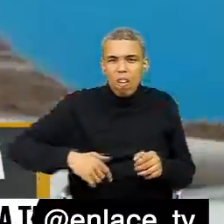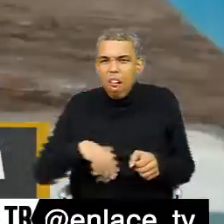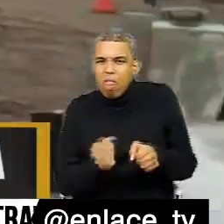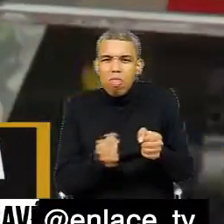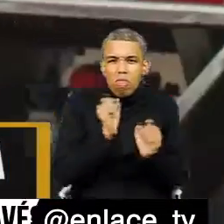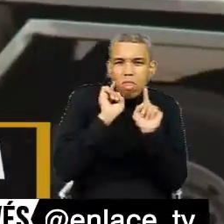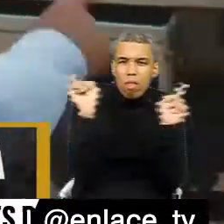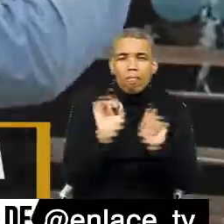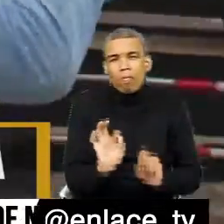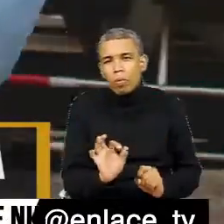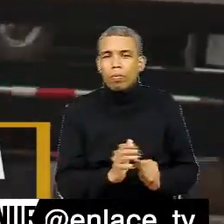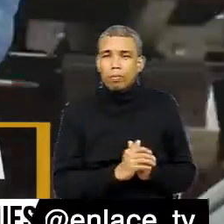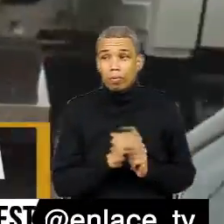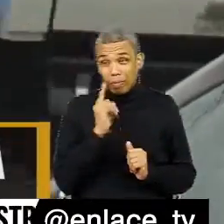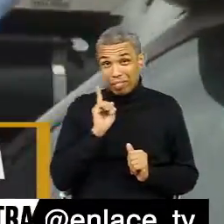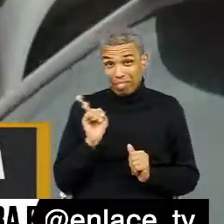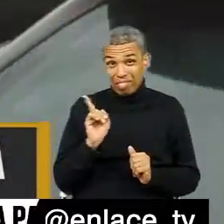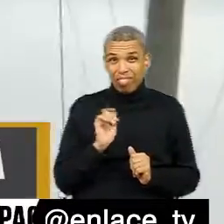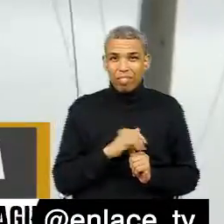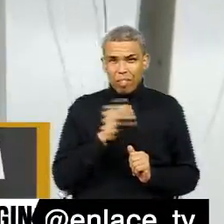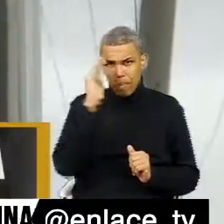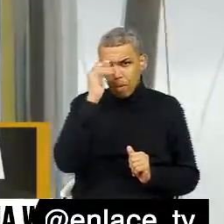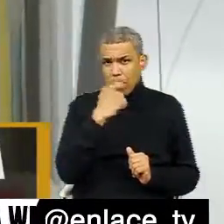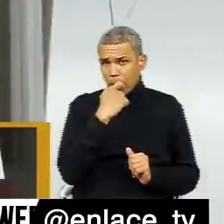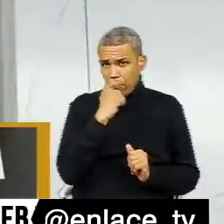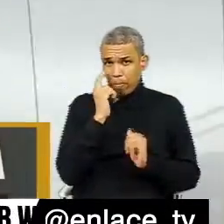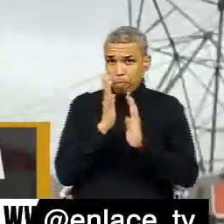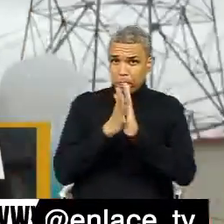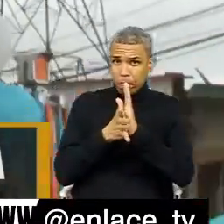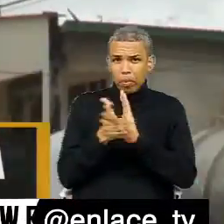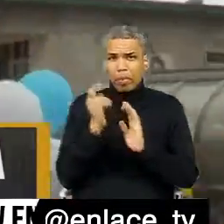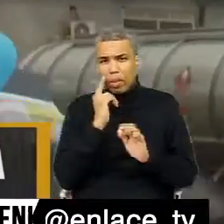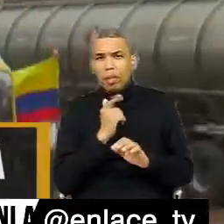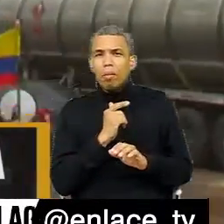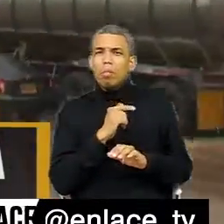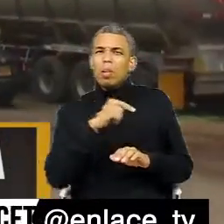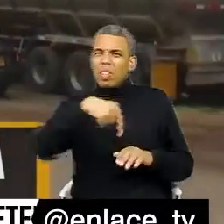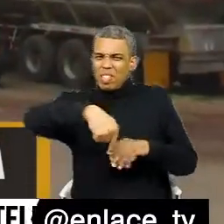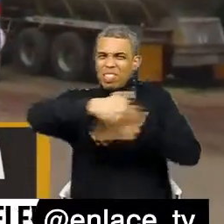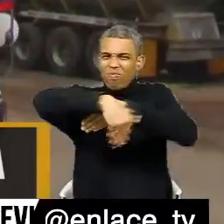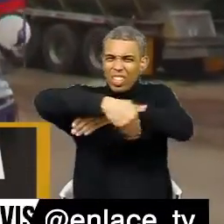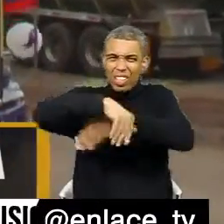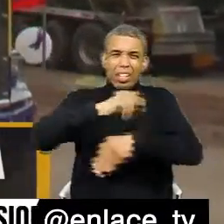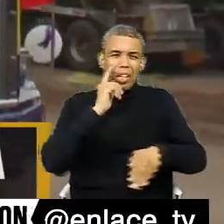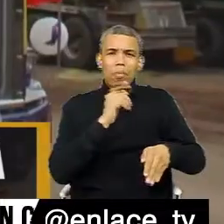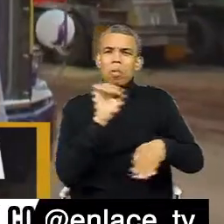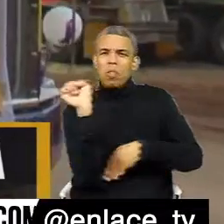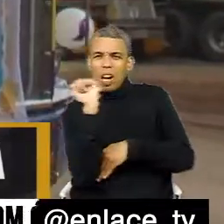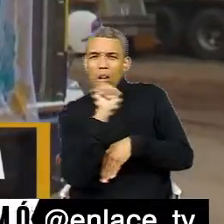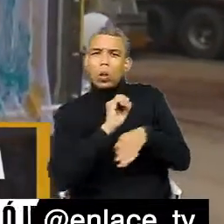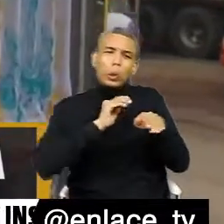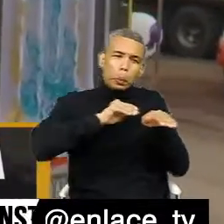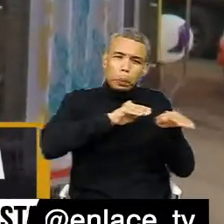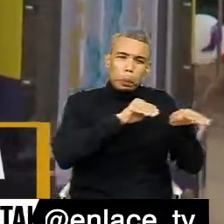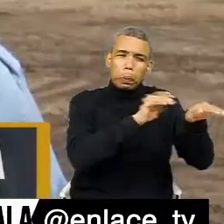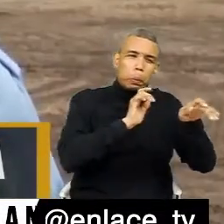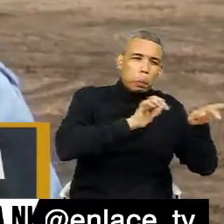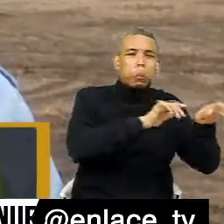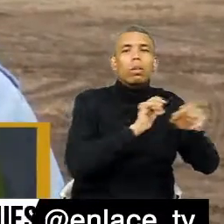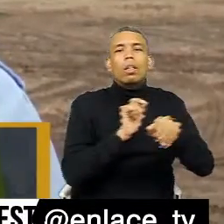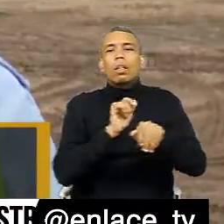Fuentes mencionó que en total realizaron el acompañamiento de 5 caravanas de vehículos de servicio público, servicio especial y transporte de carga.